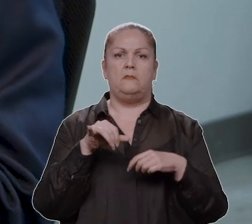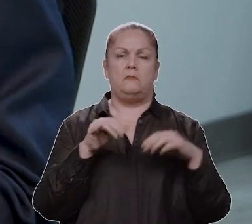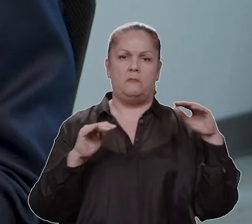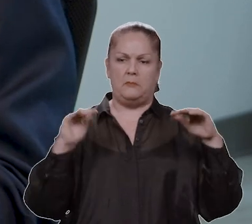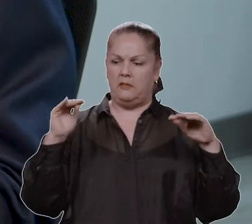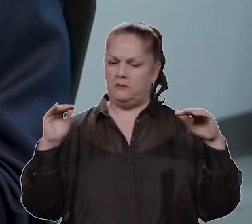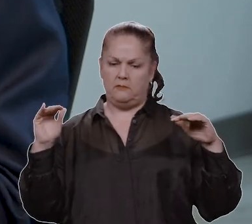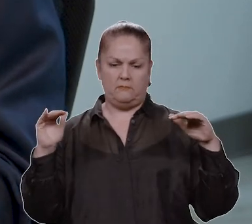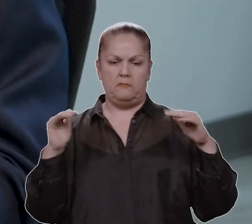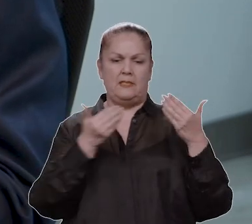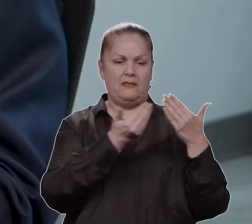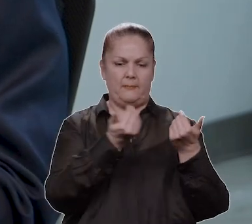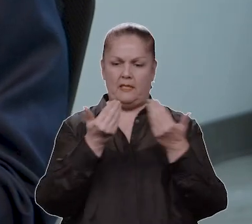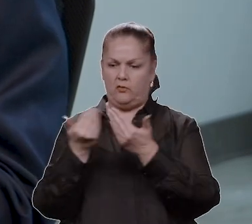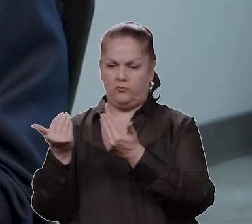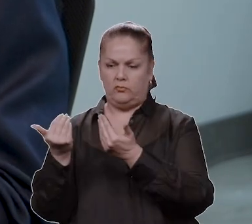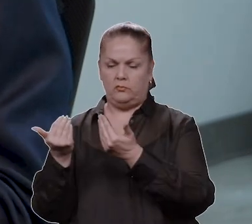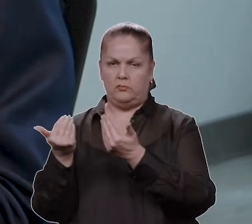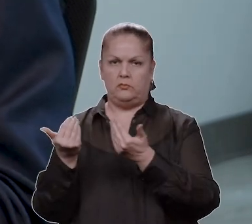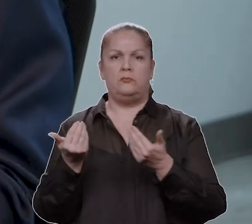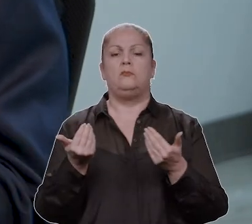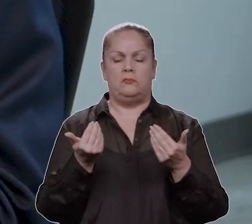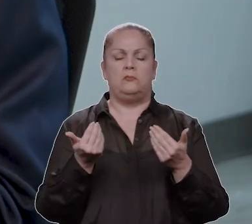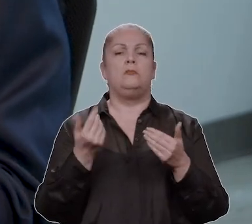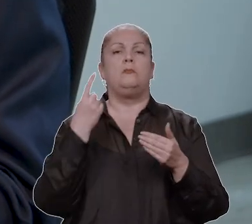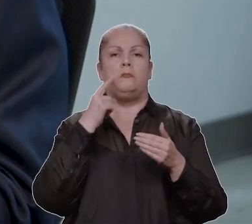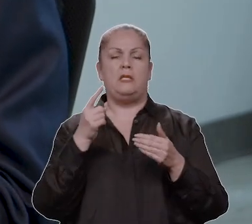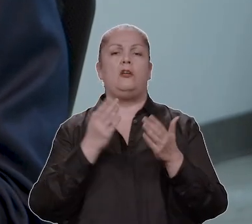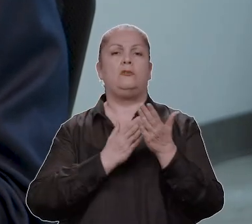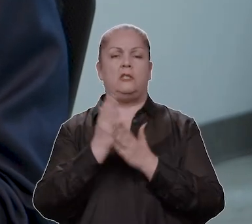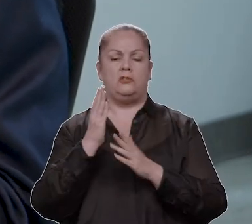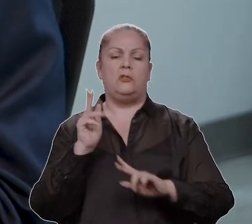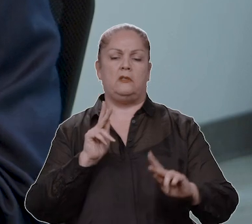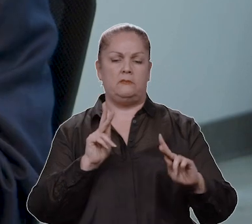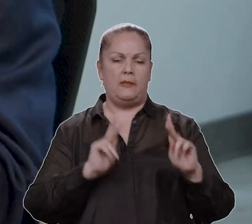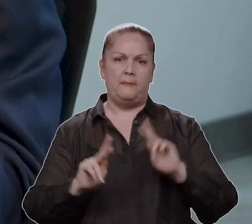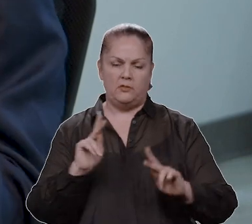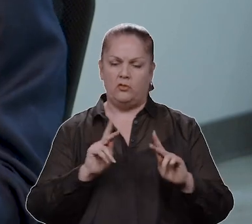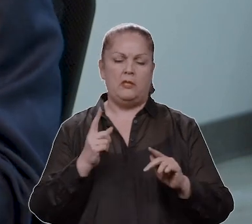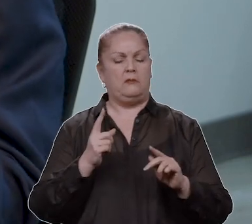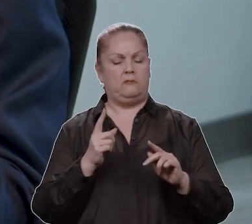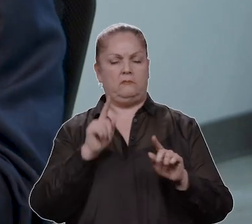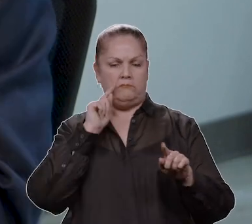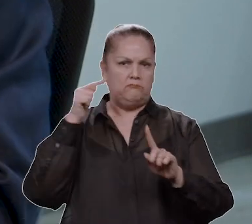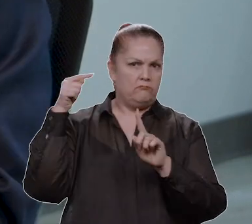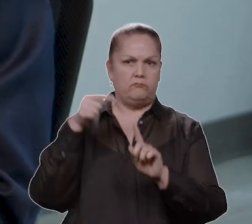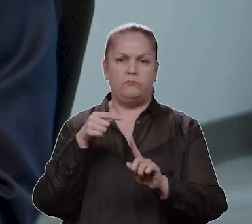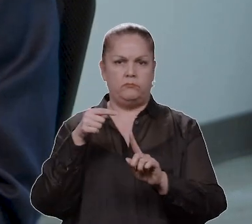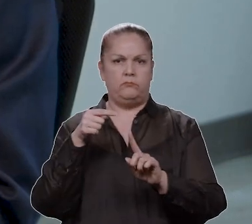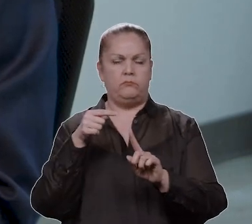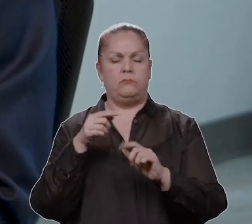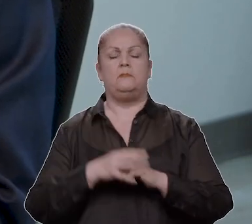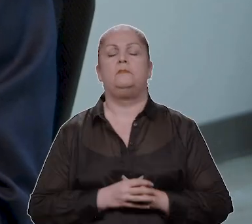de balance y de separación de poderes, de modo que los derechos individuales siempre prevalezcan por encima de cualquier